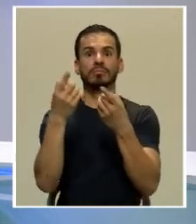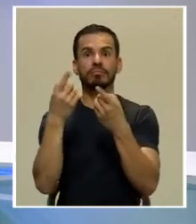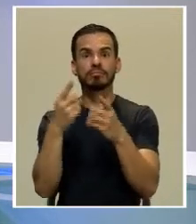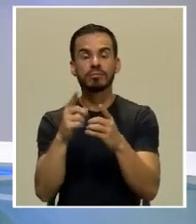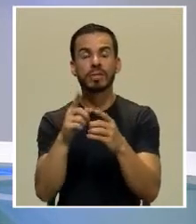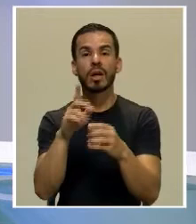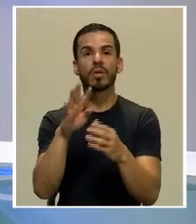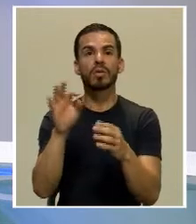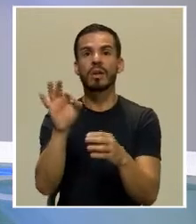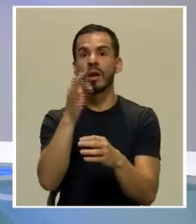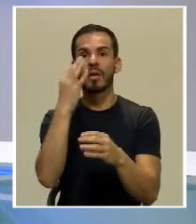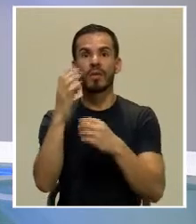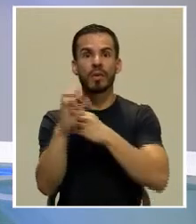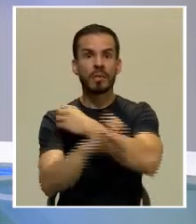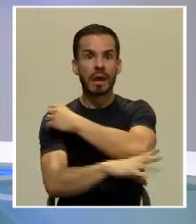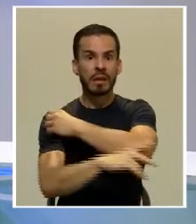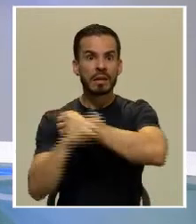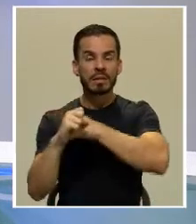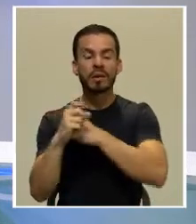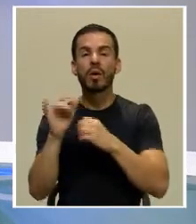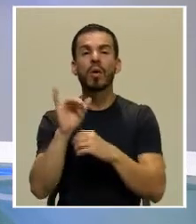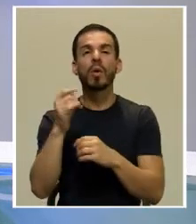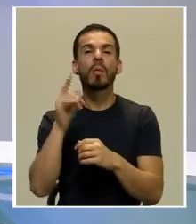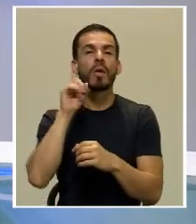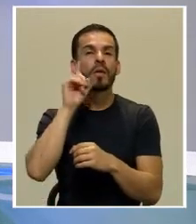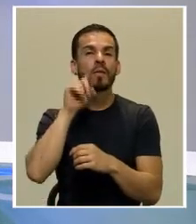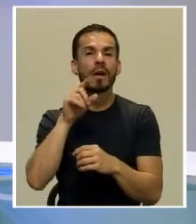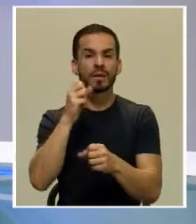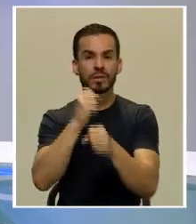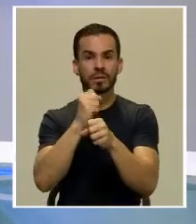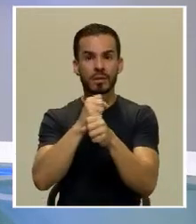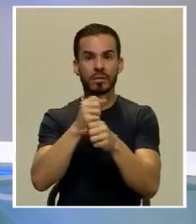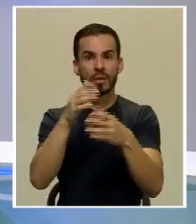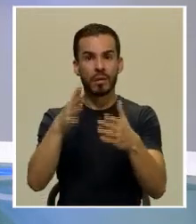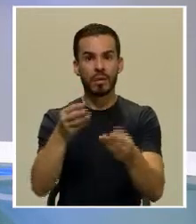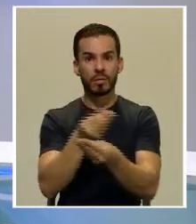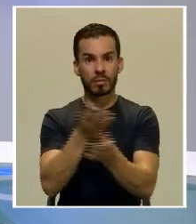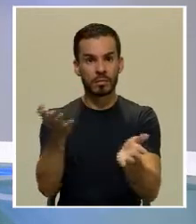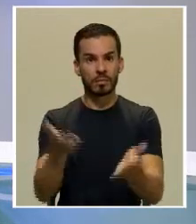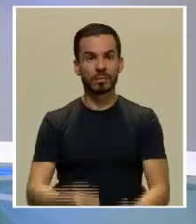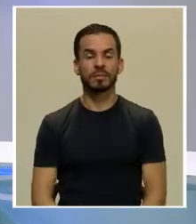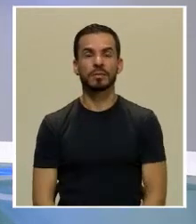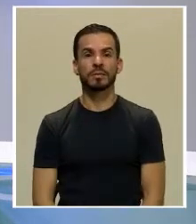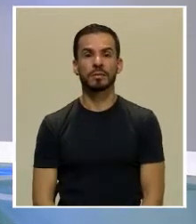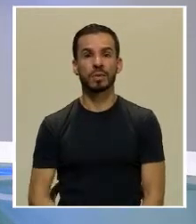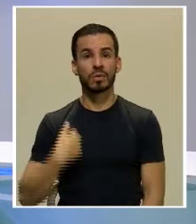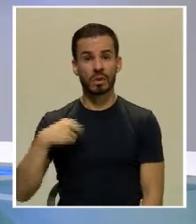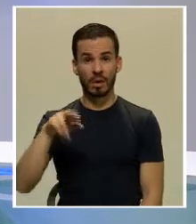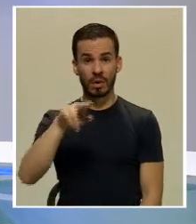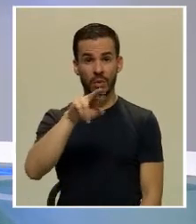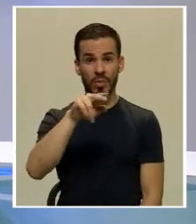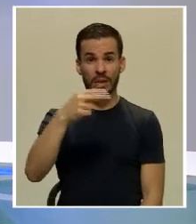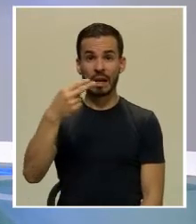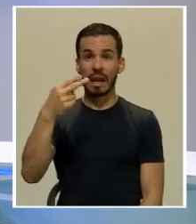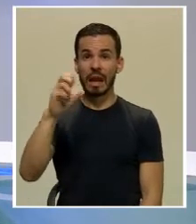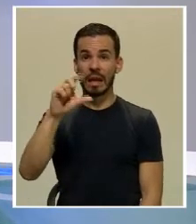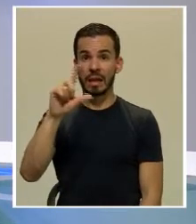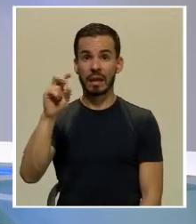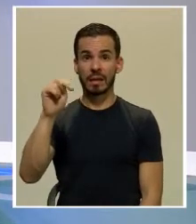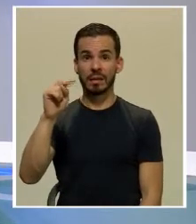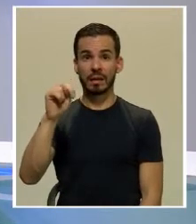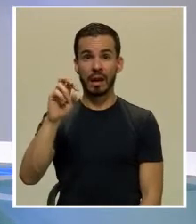una modalidad de estafas conocida como el falso funcionario público. Nuestra compañera Helen